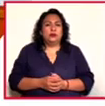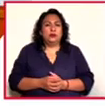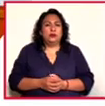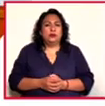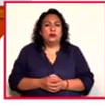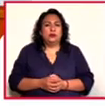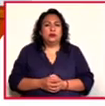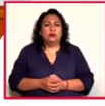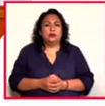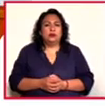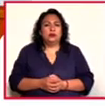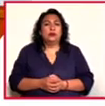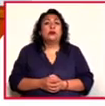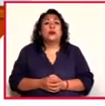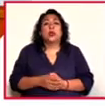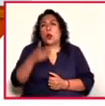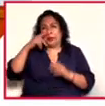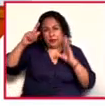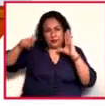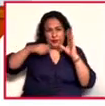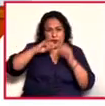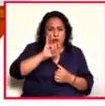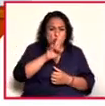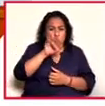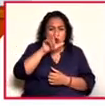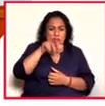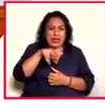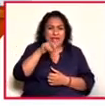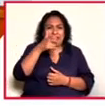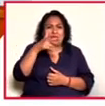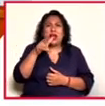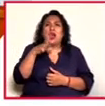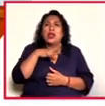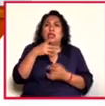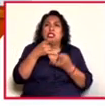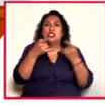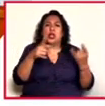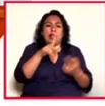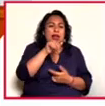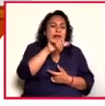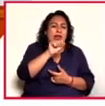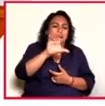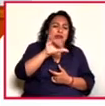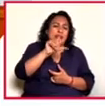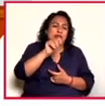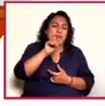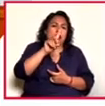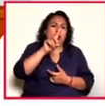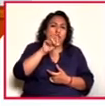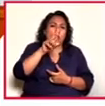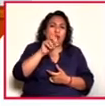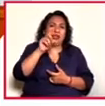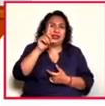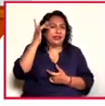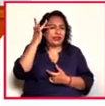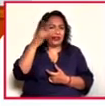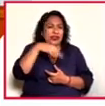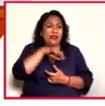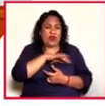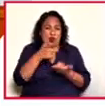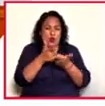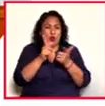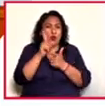siquiera respirar otro aire. El cineasta Julián Hernández retoma la historia de Las Castradoras de Santa Fe, una banda de chicas que en los años 80